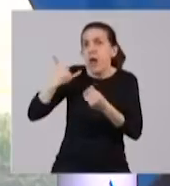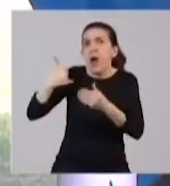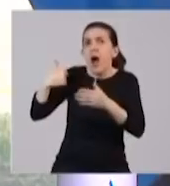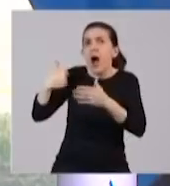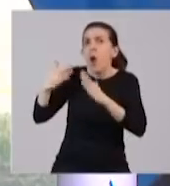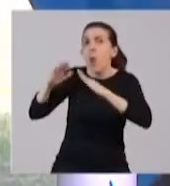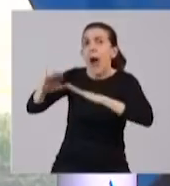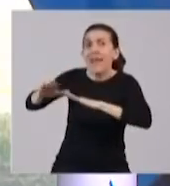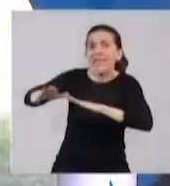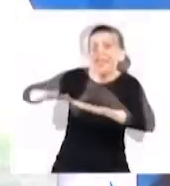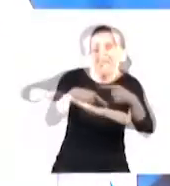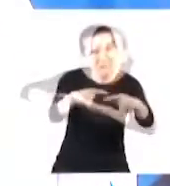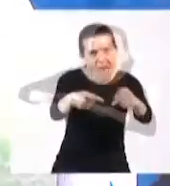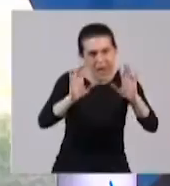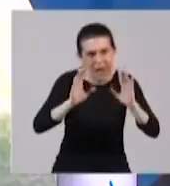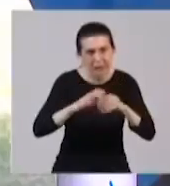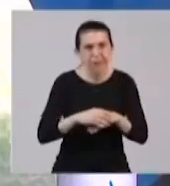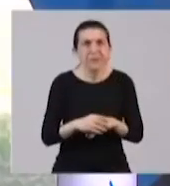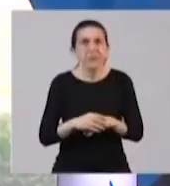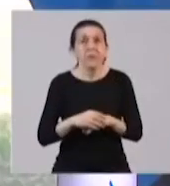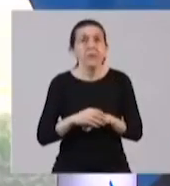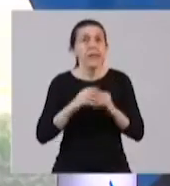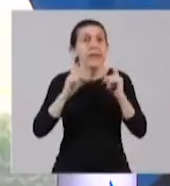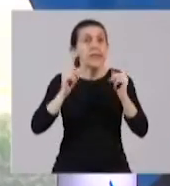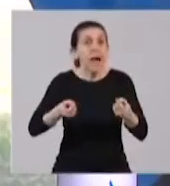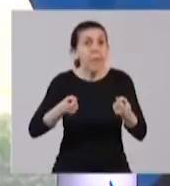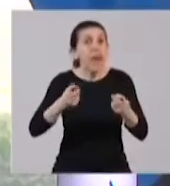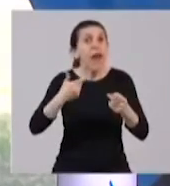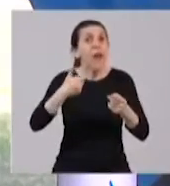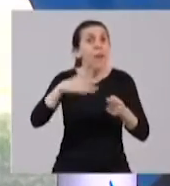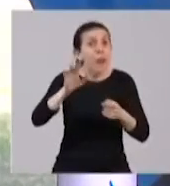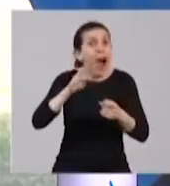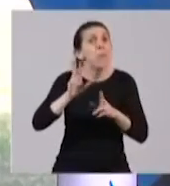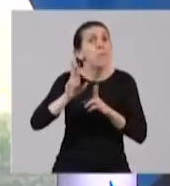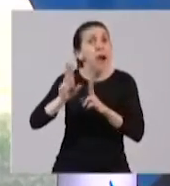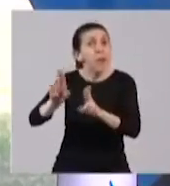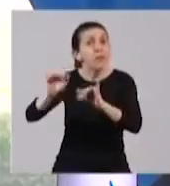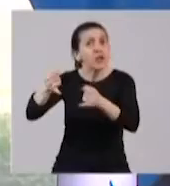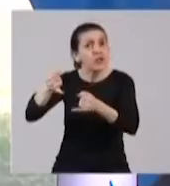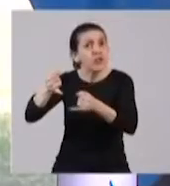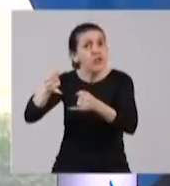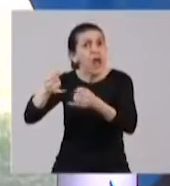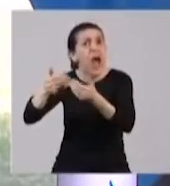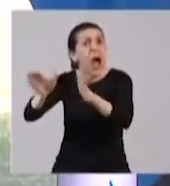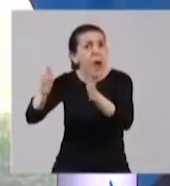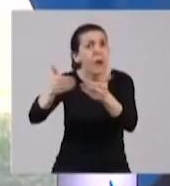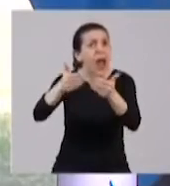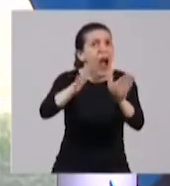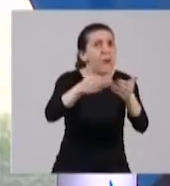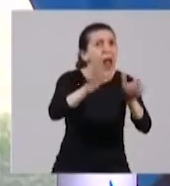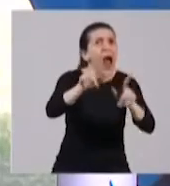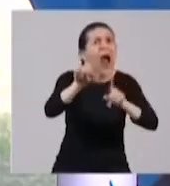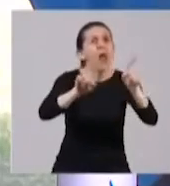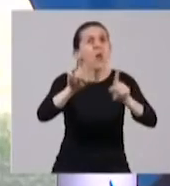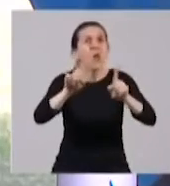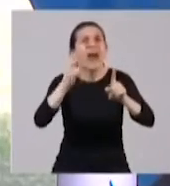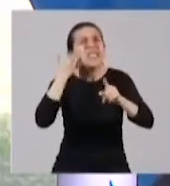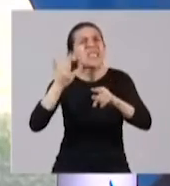Argentina. Lo multiplicamos. Y vamos a habilitar algunas actividades que están habilitadas, pero